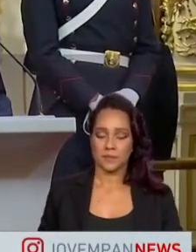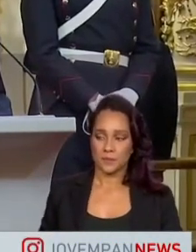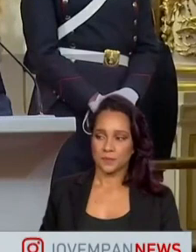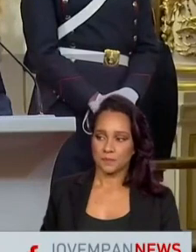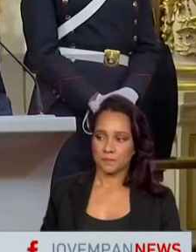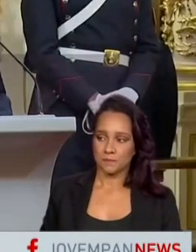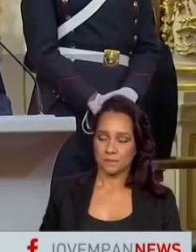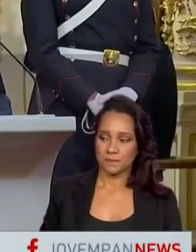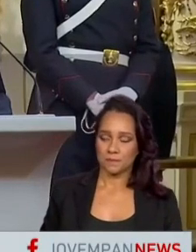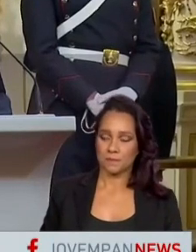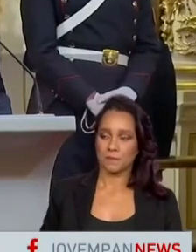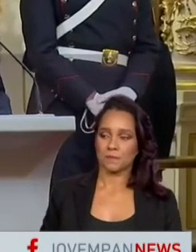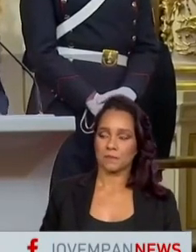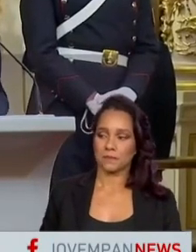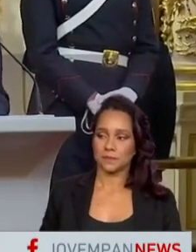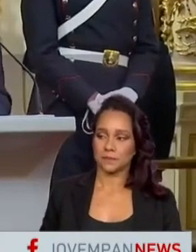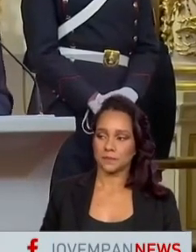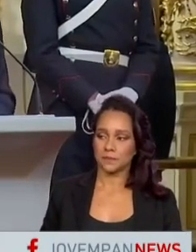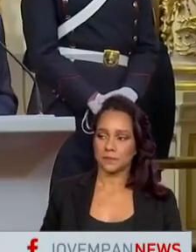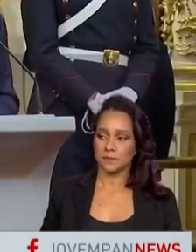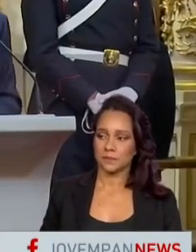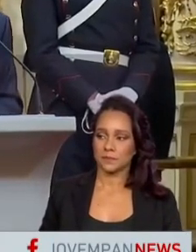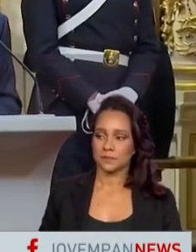a partir del cambio en el comando del ejército.